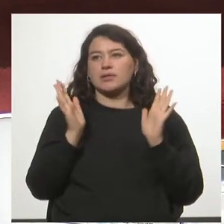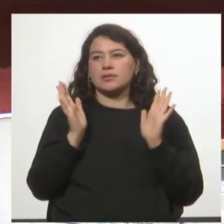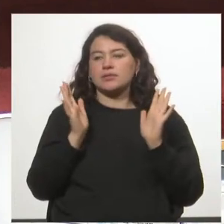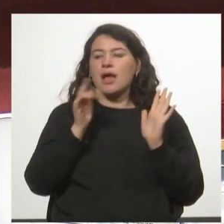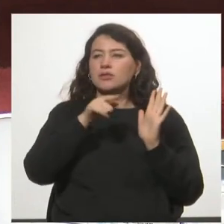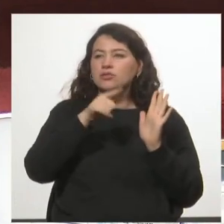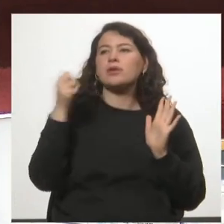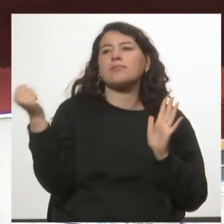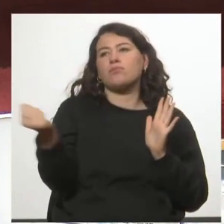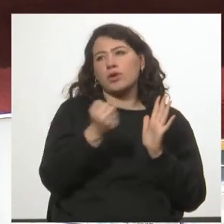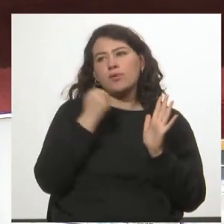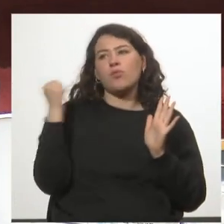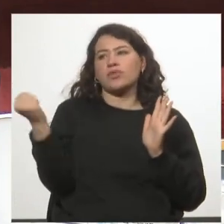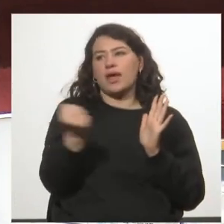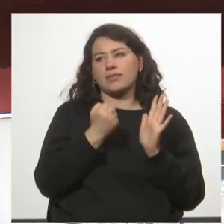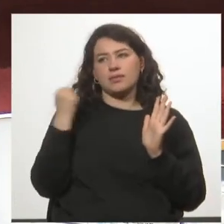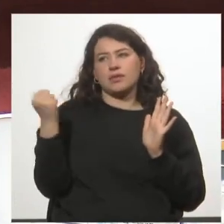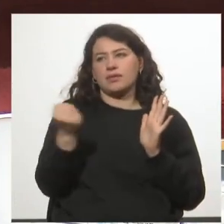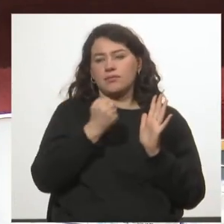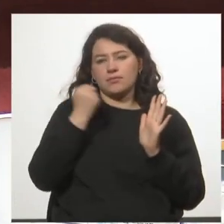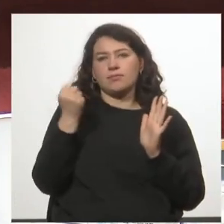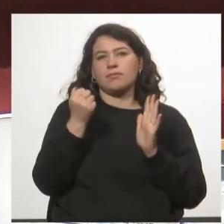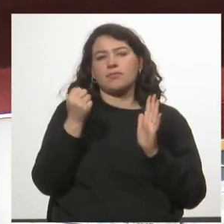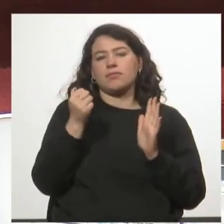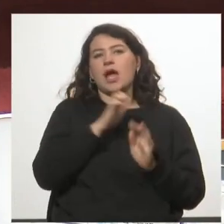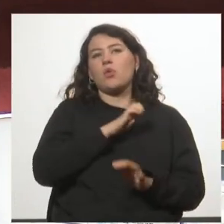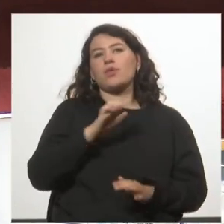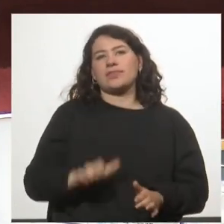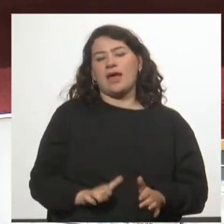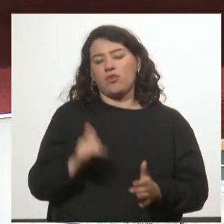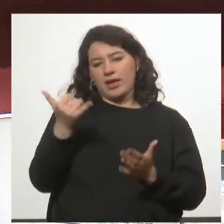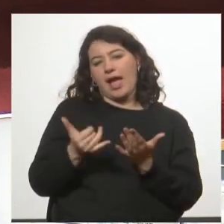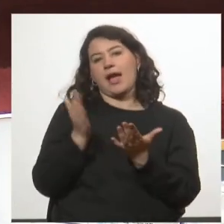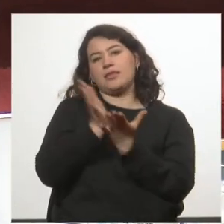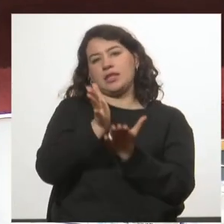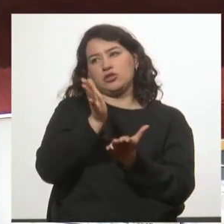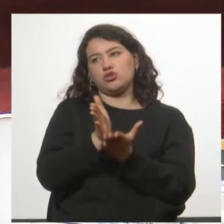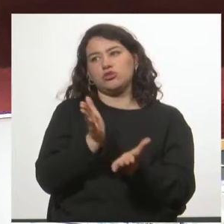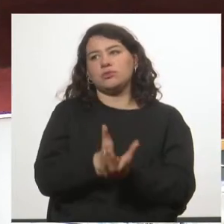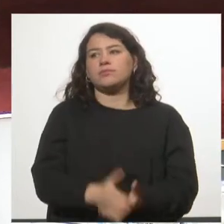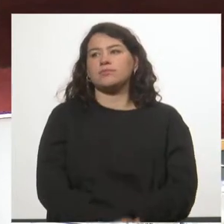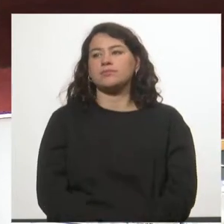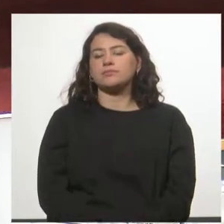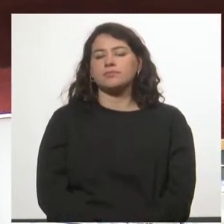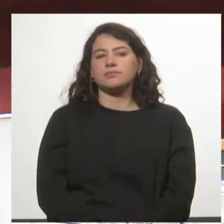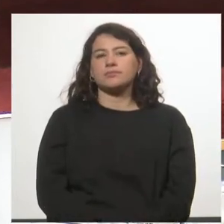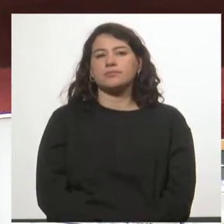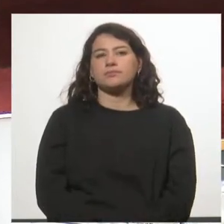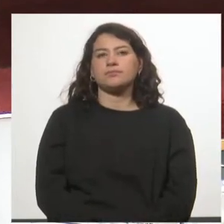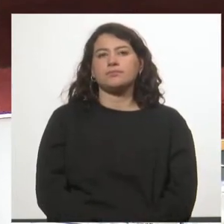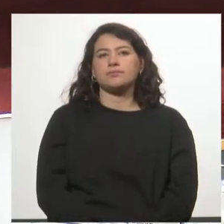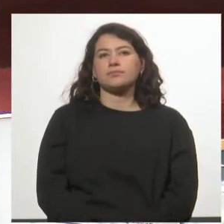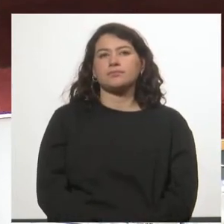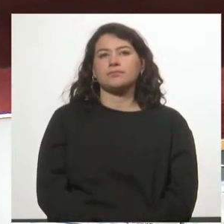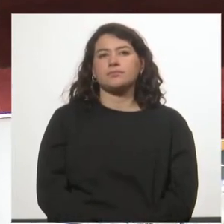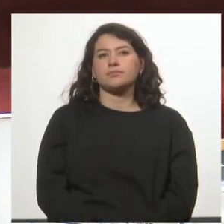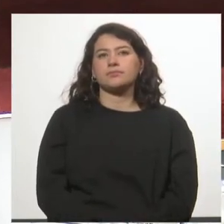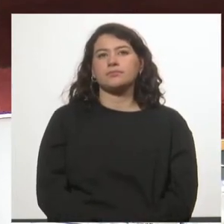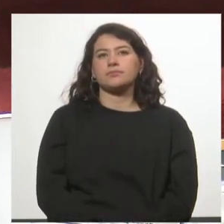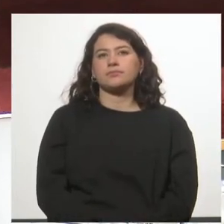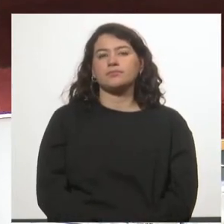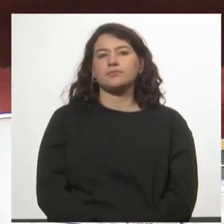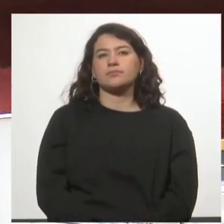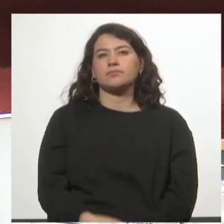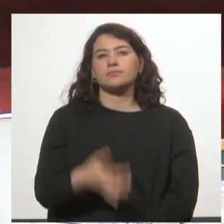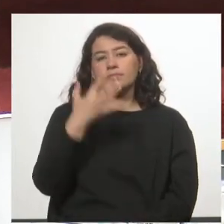es un elemento fundamental en un estado de derecho realmente hemos podido comprobar